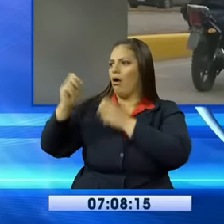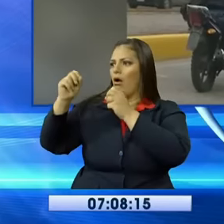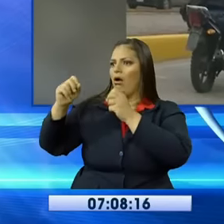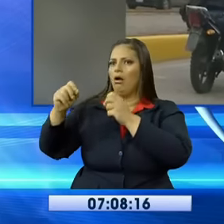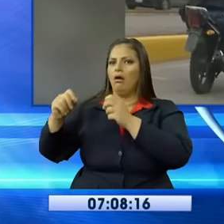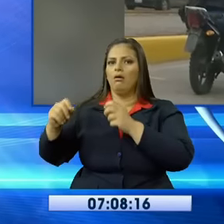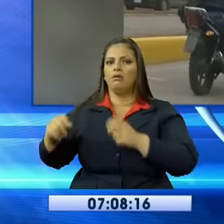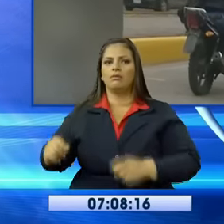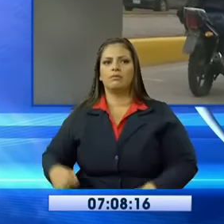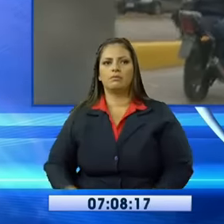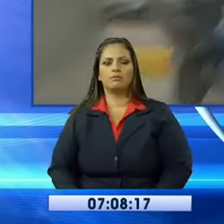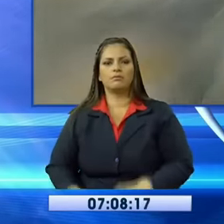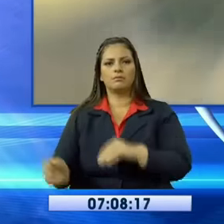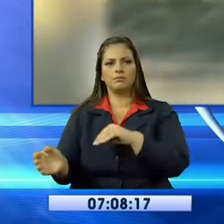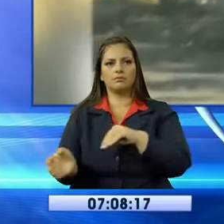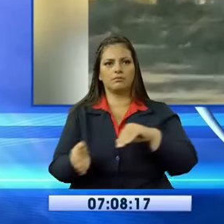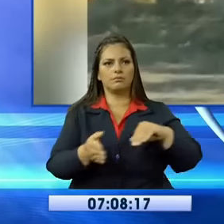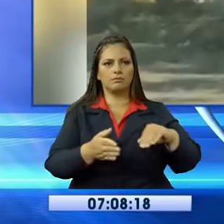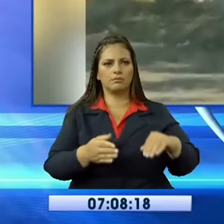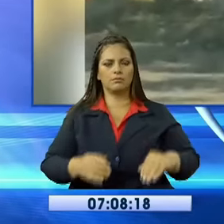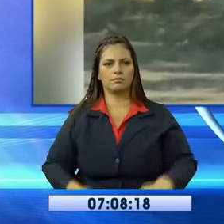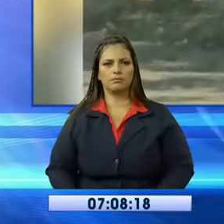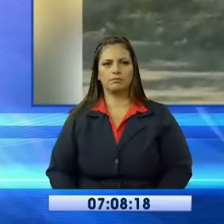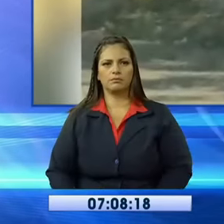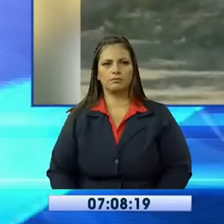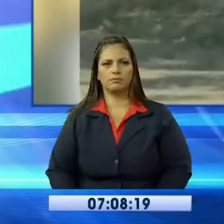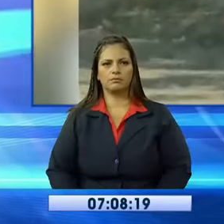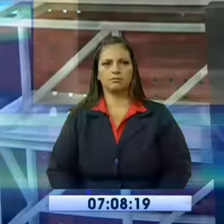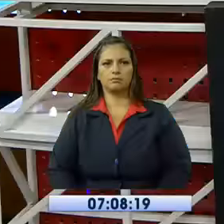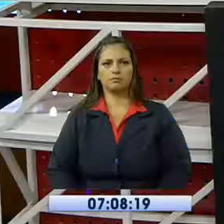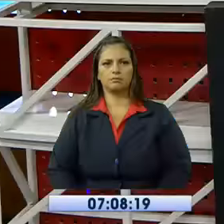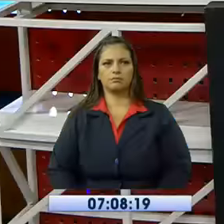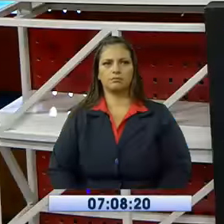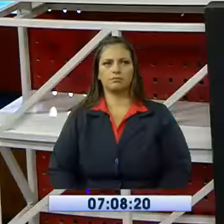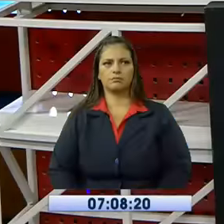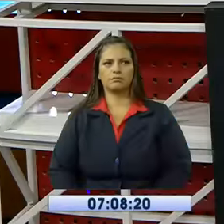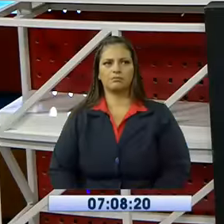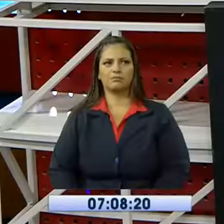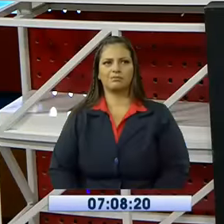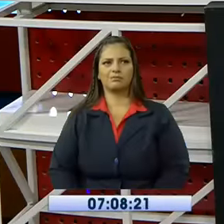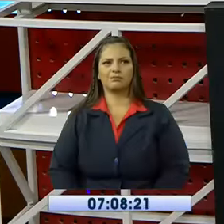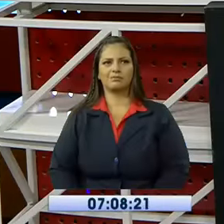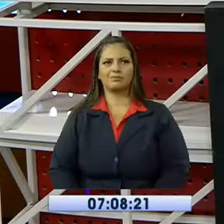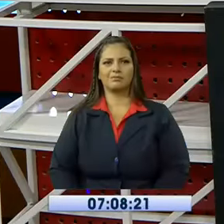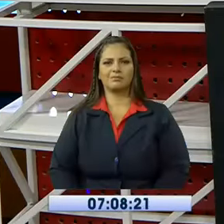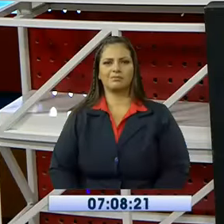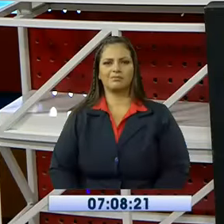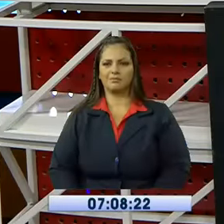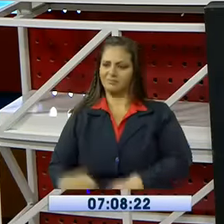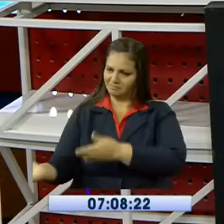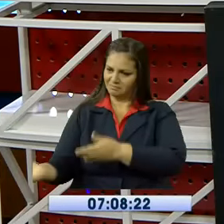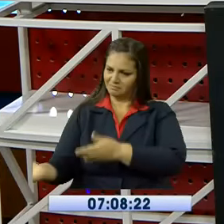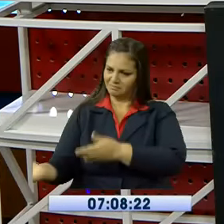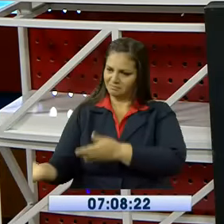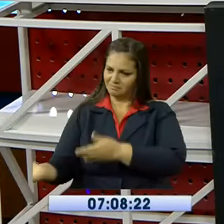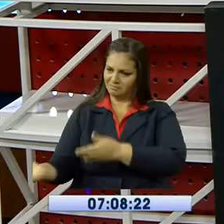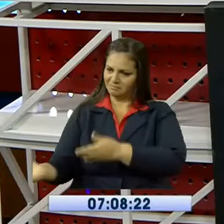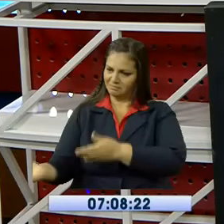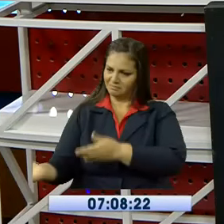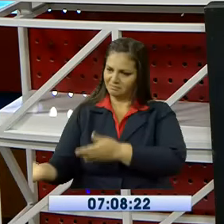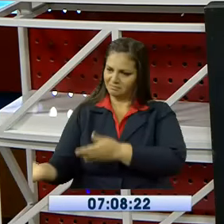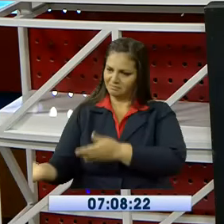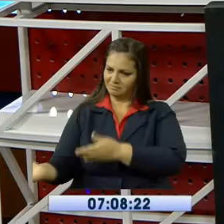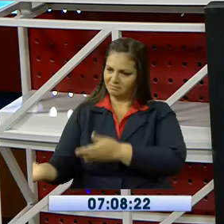Vamos a cambiar de tema. De aproximadamente... ¿A quién le tocó? No. Sigan nomás. Adelante. Bueno, ahí usted después cobra dos, ¿ya?